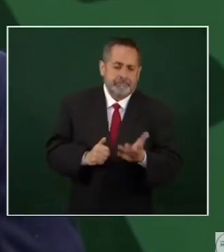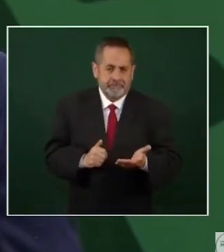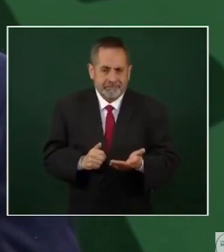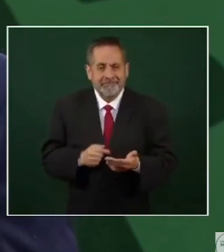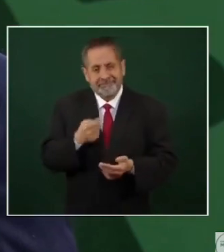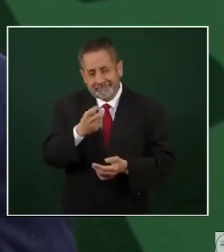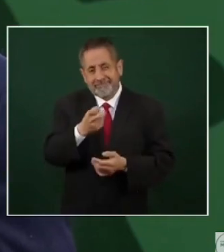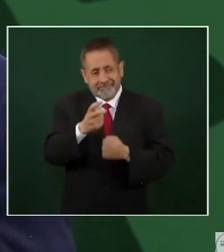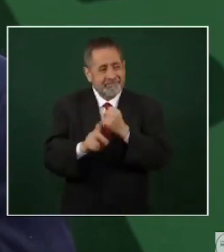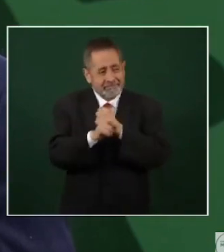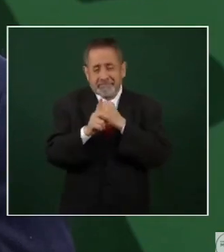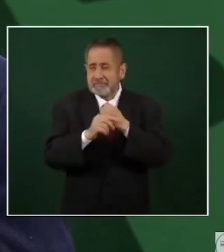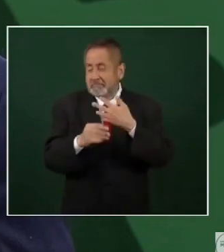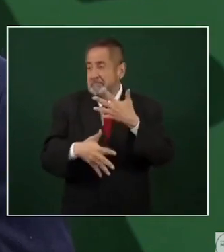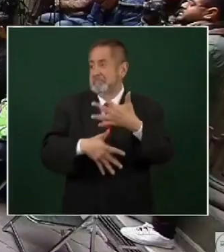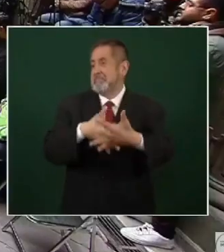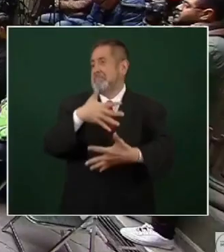desata.